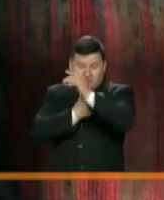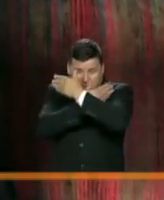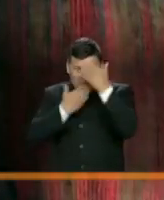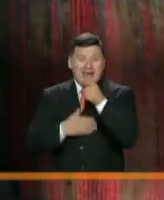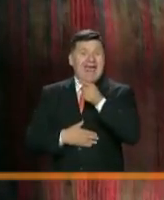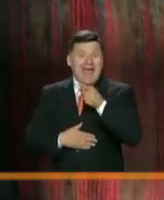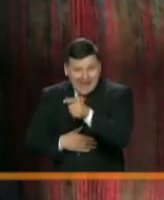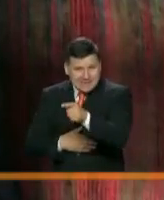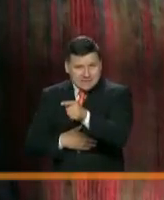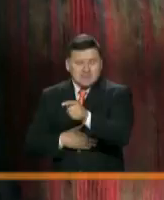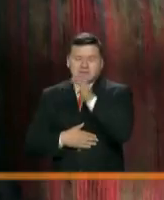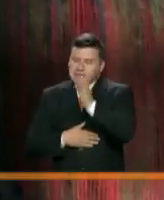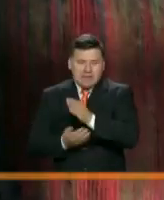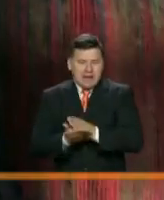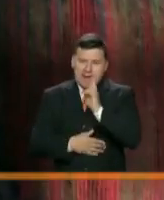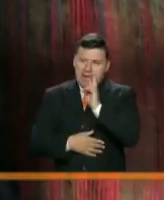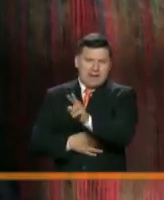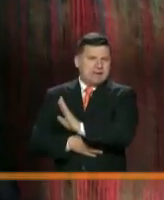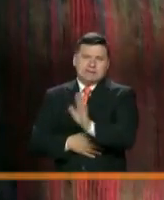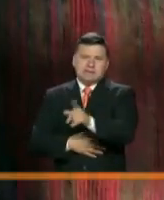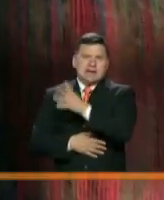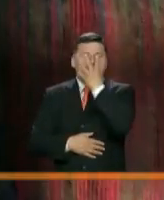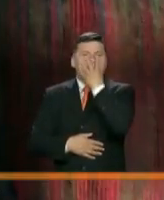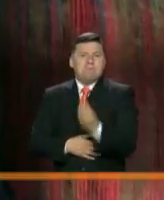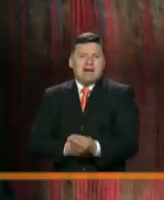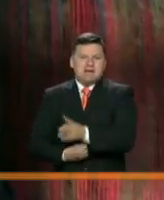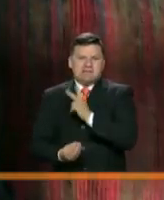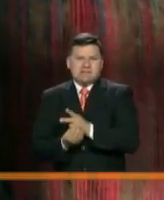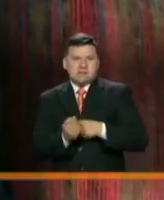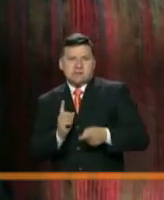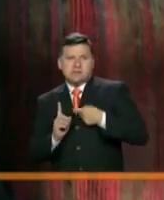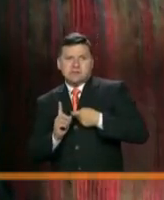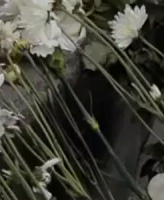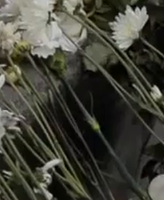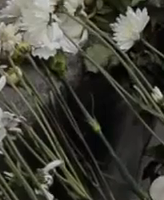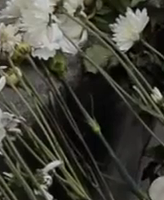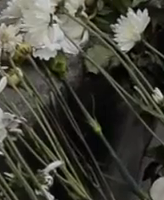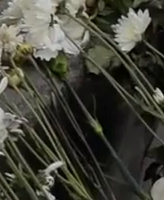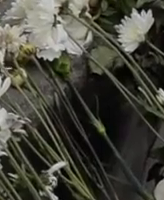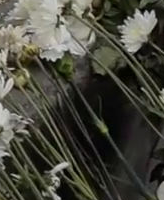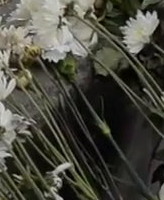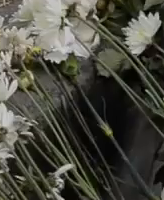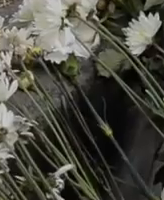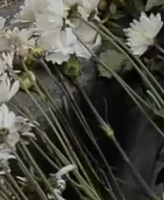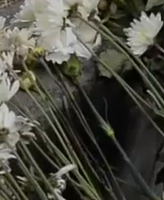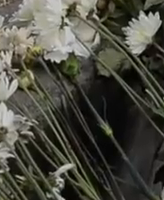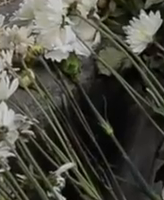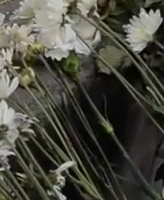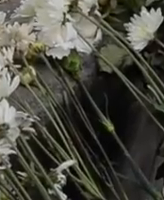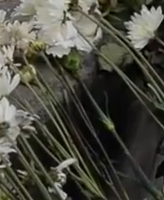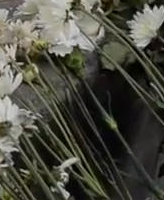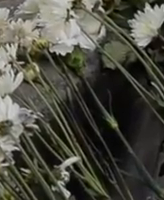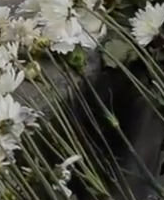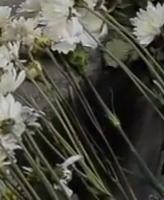y ha sido una máquina criminal de secuestros y atentados duke agregó que su anuncio